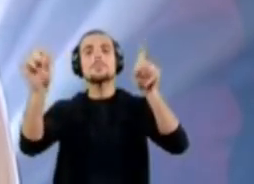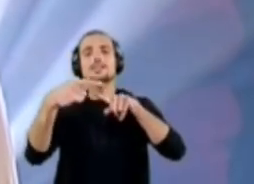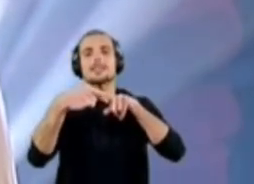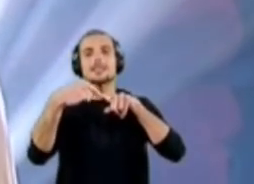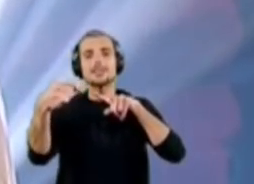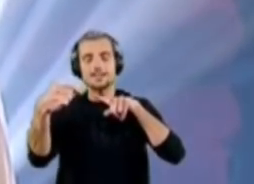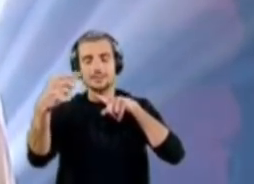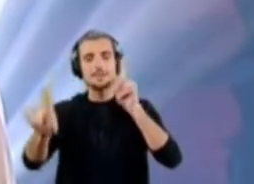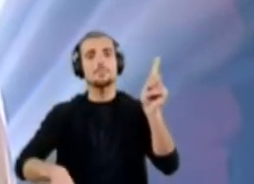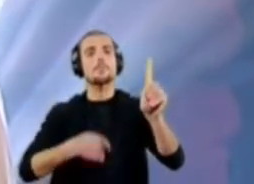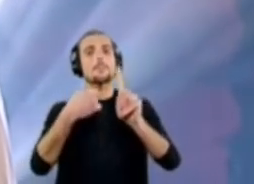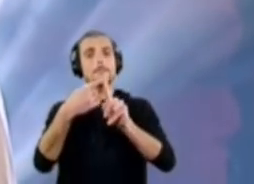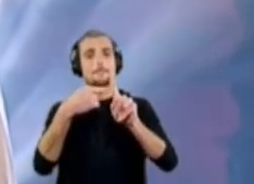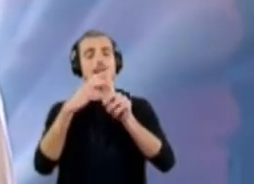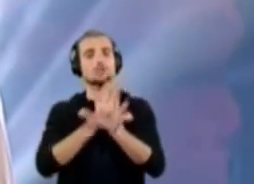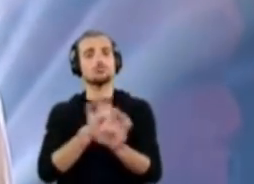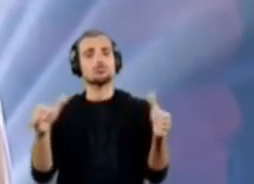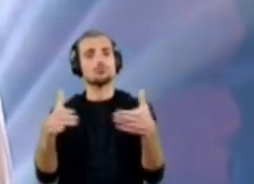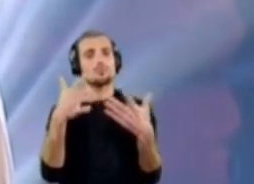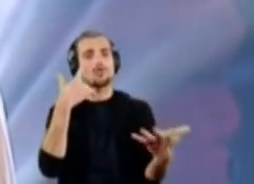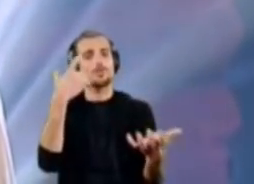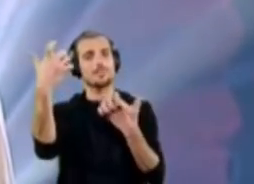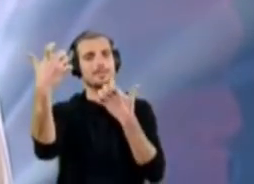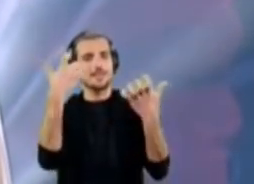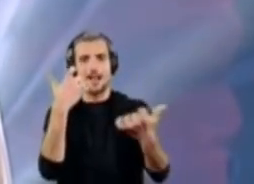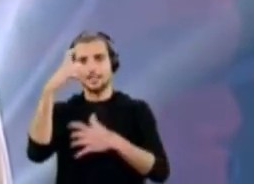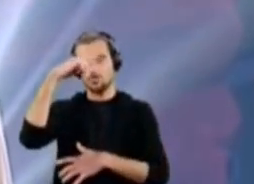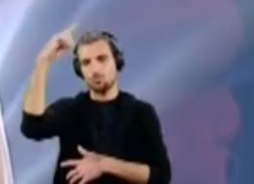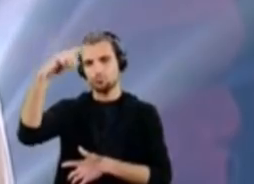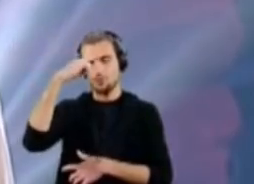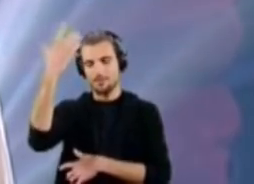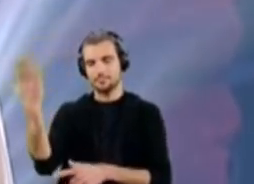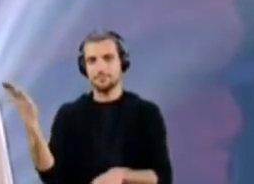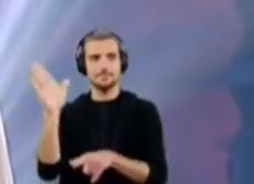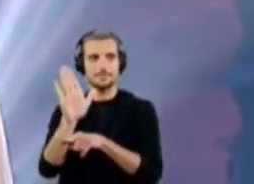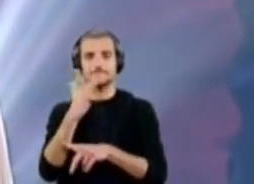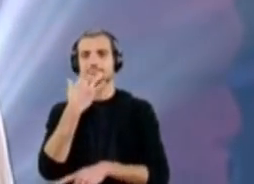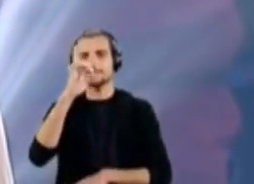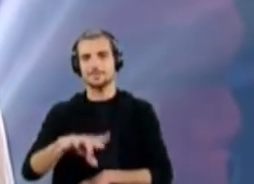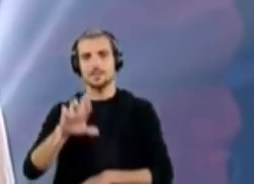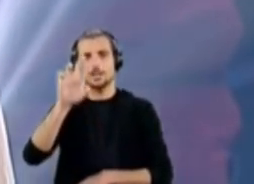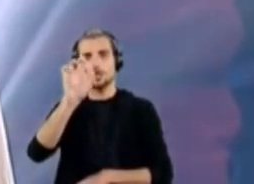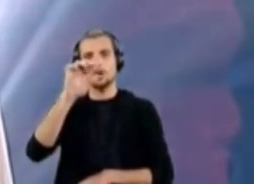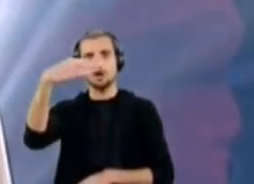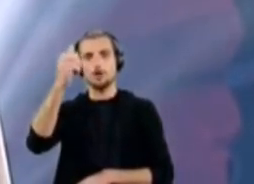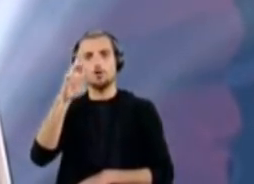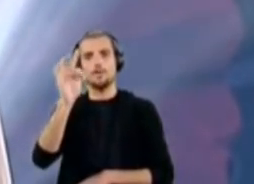e Killing Art and Company, colectivo artístico y cultural, presentan a Roberto Alemán Montes de Oca